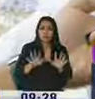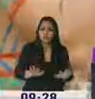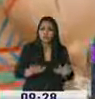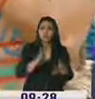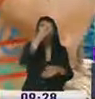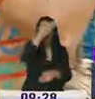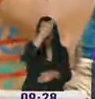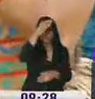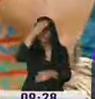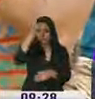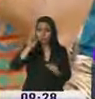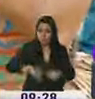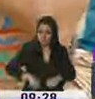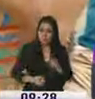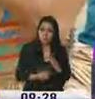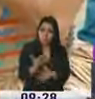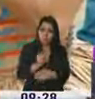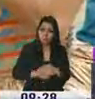culturas.